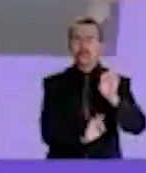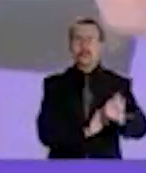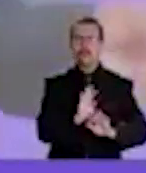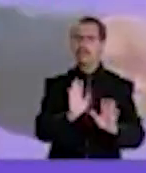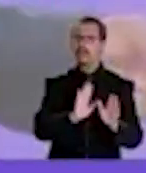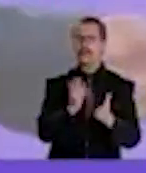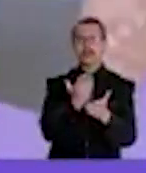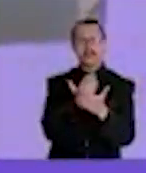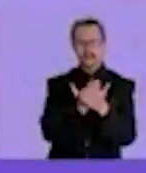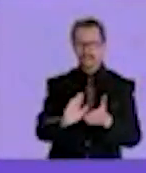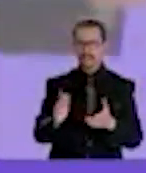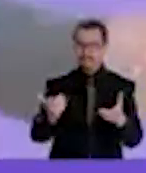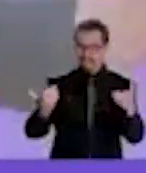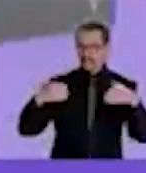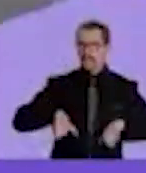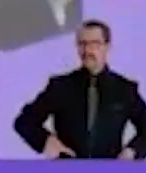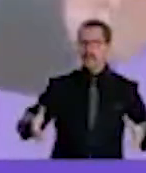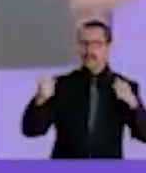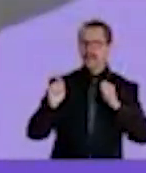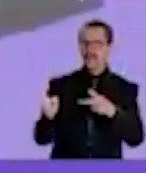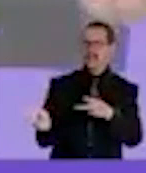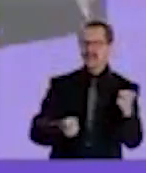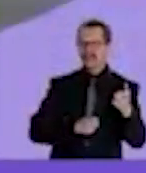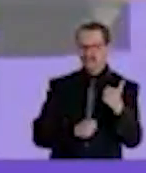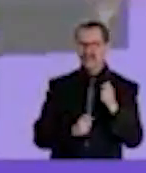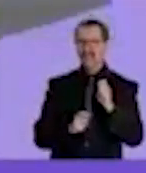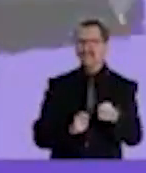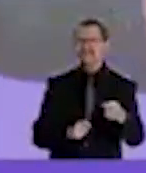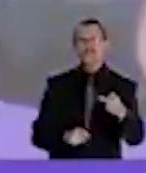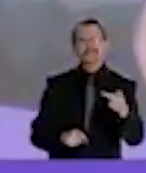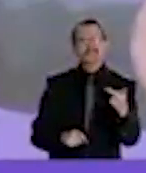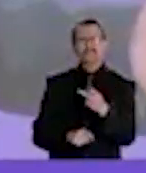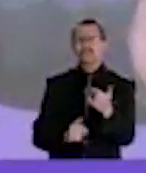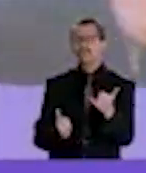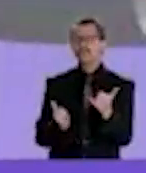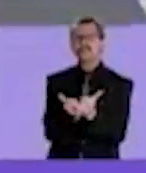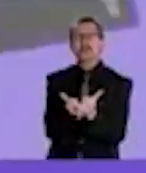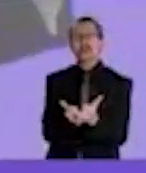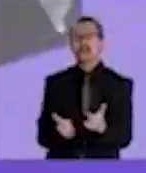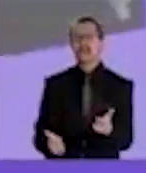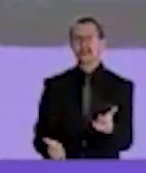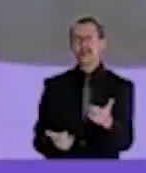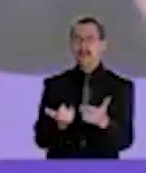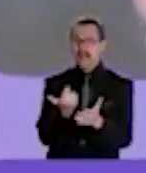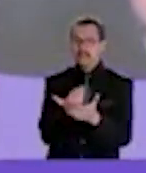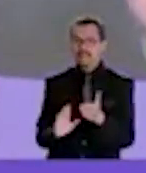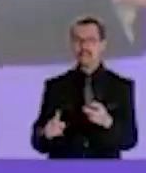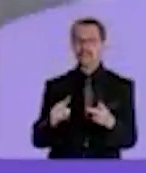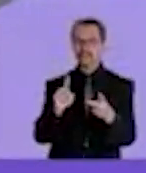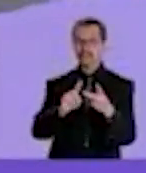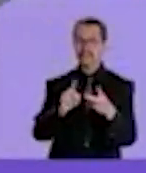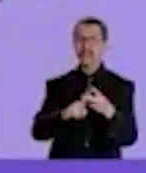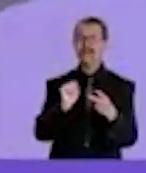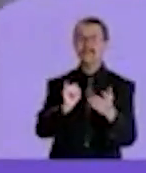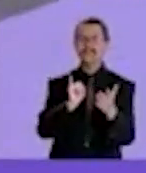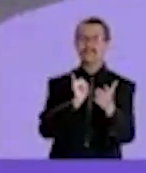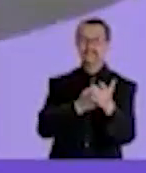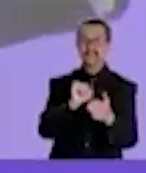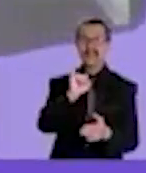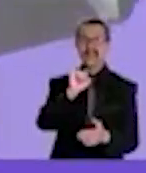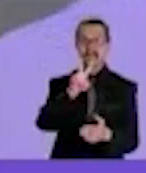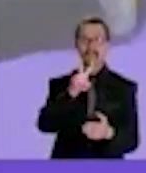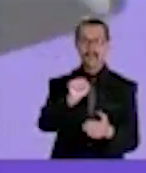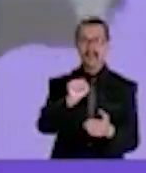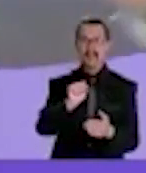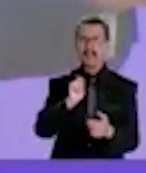iguales aumentaron el iva los dos esté aquí tengo las pruebas